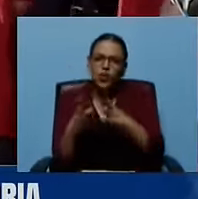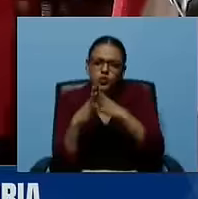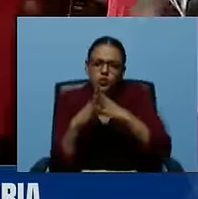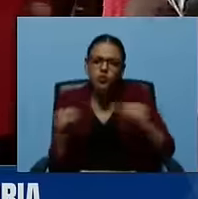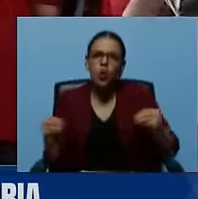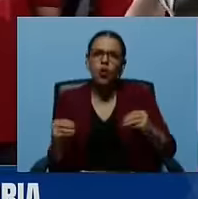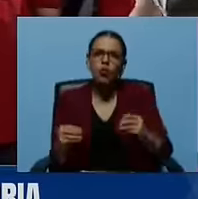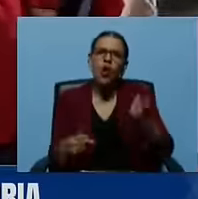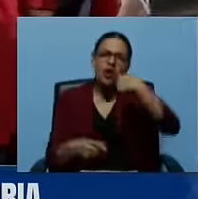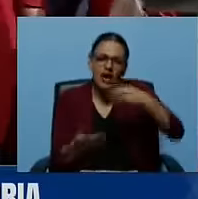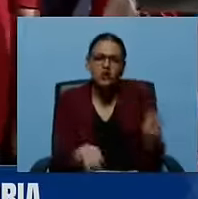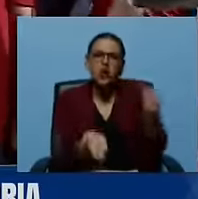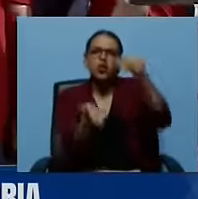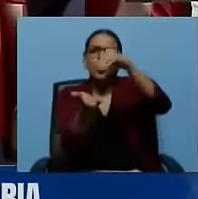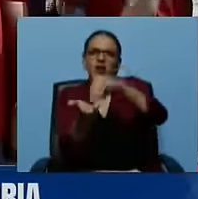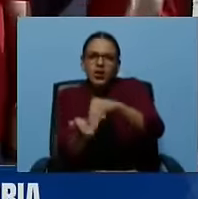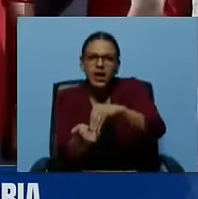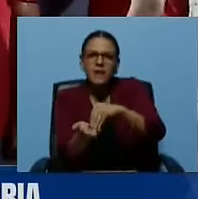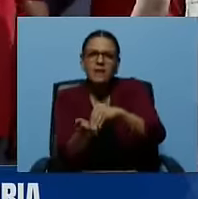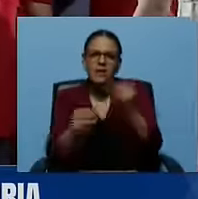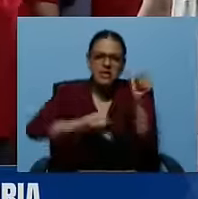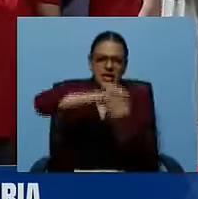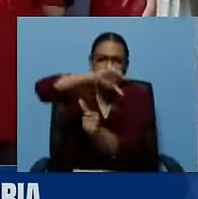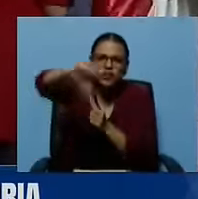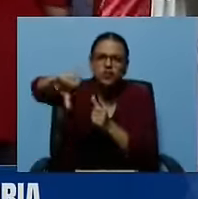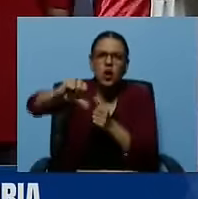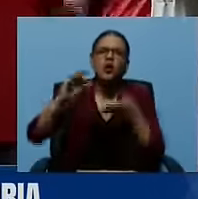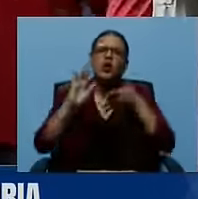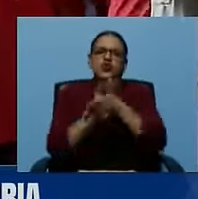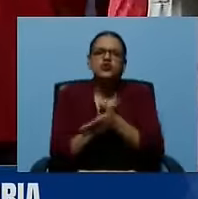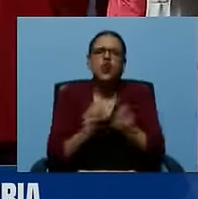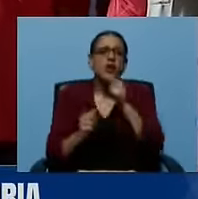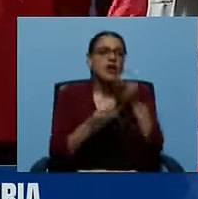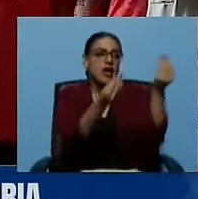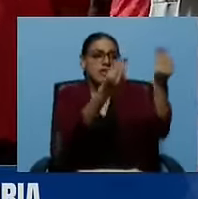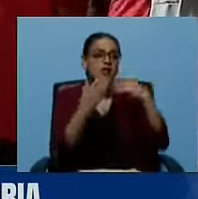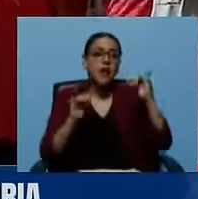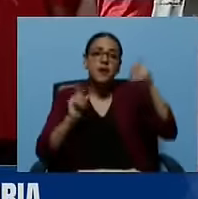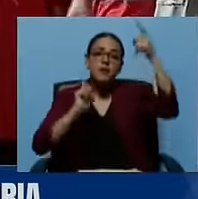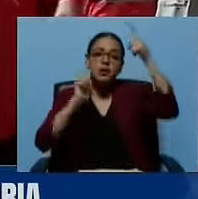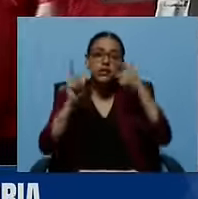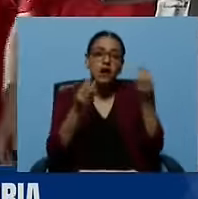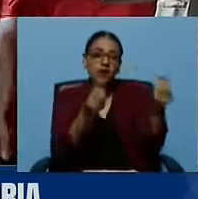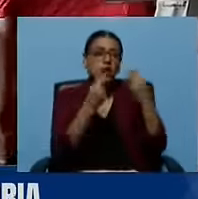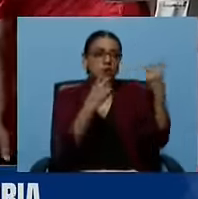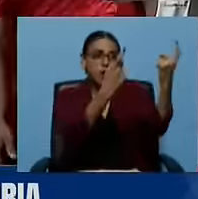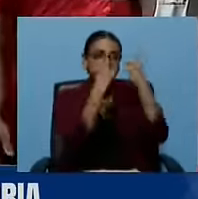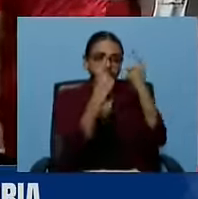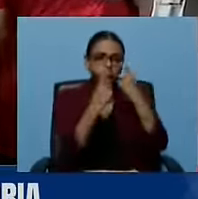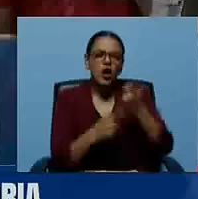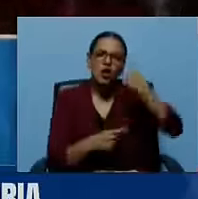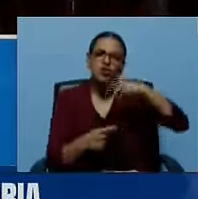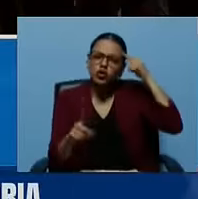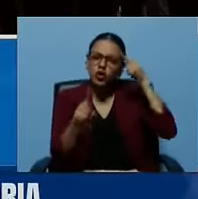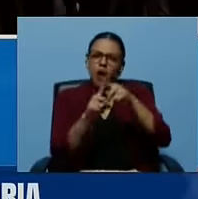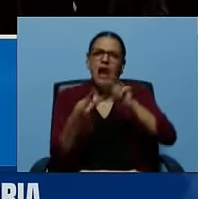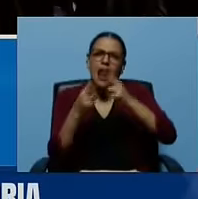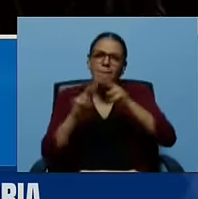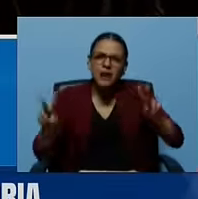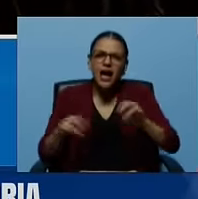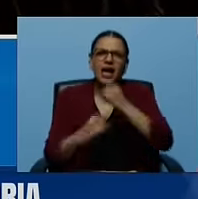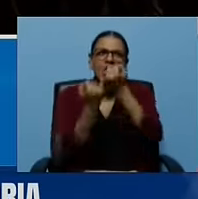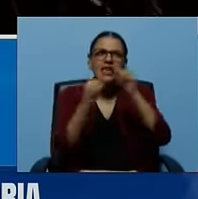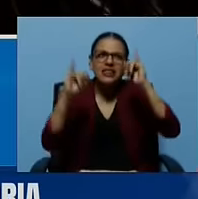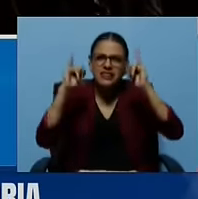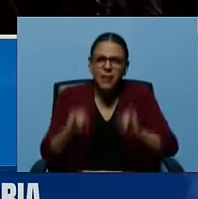Como reivindicación del legado del comandante Chávez por la paz, la